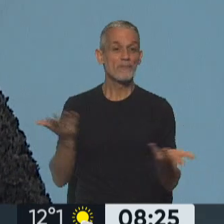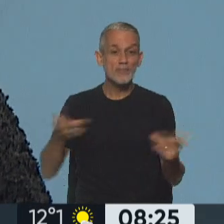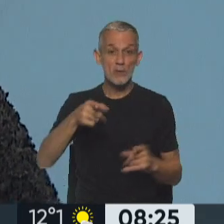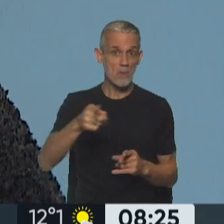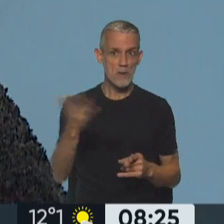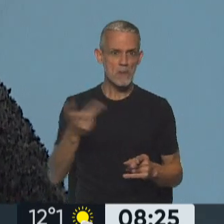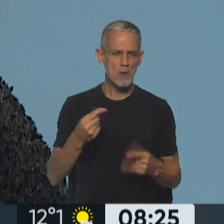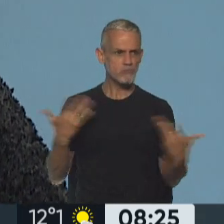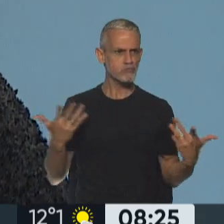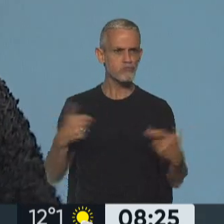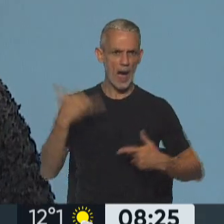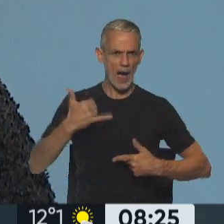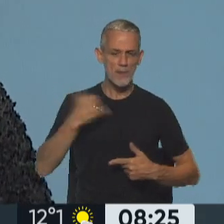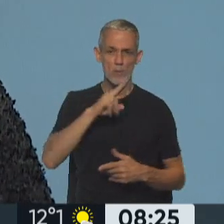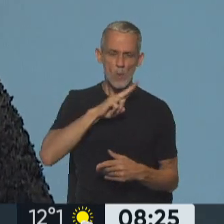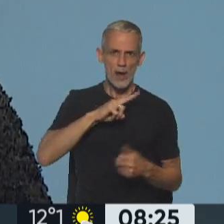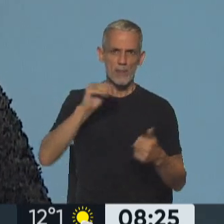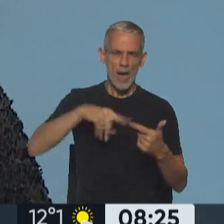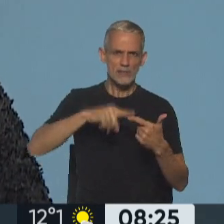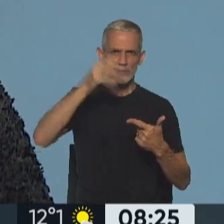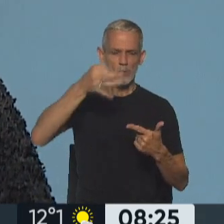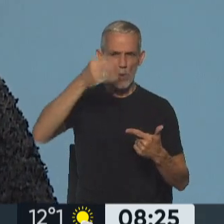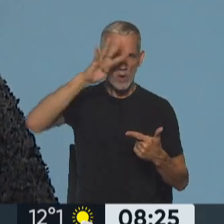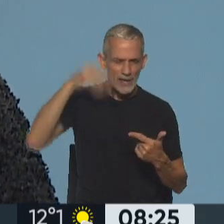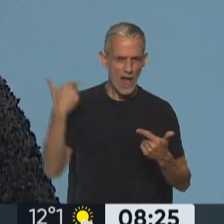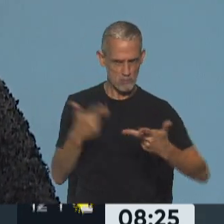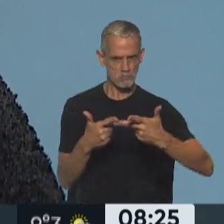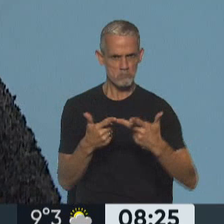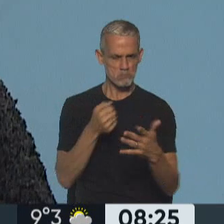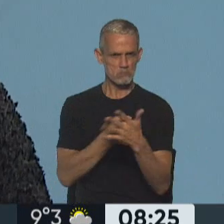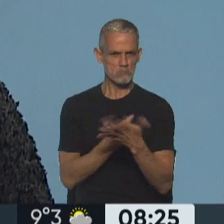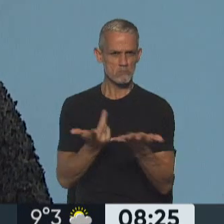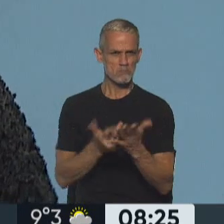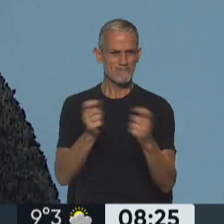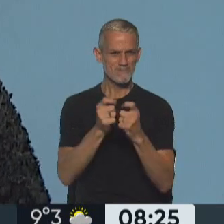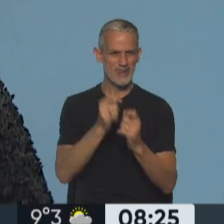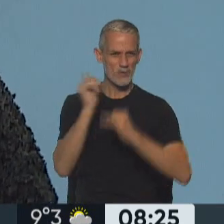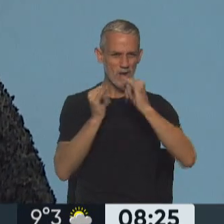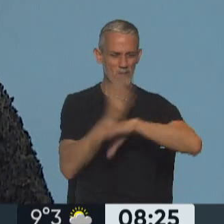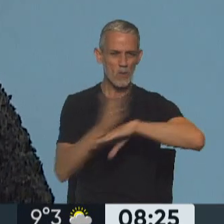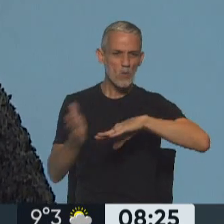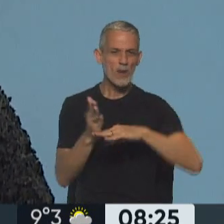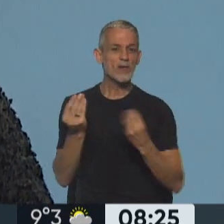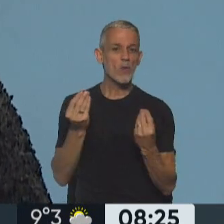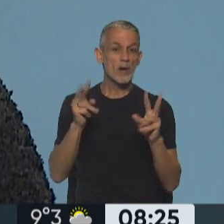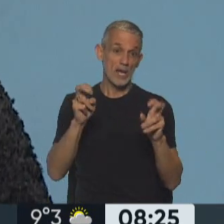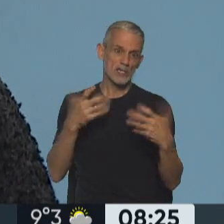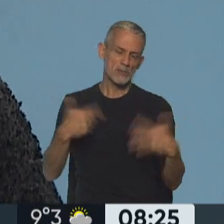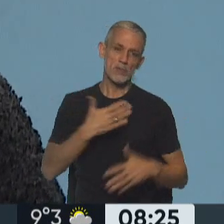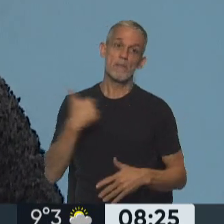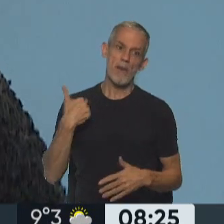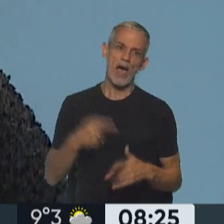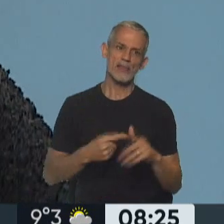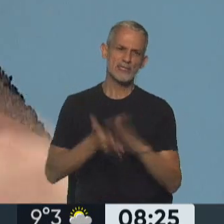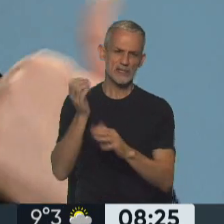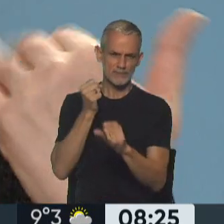por todo lo están traspasadas digamos en esa lucha no este creo que la película relata muy bien también todas las implicancias que implica ser madre